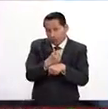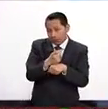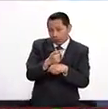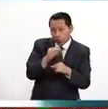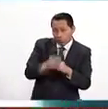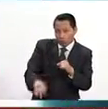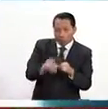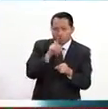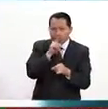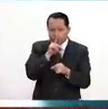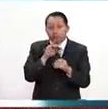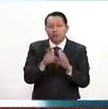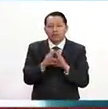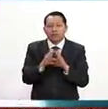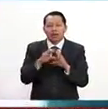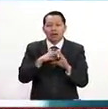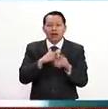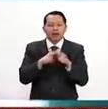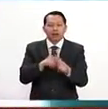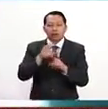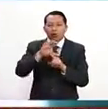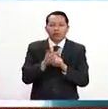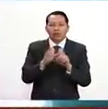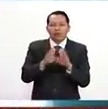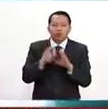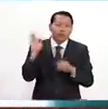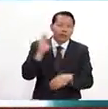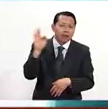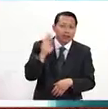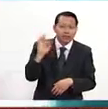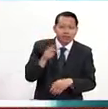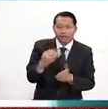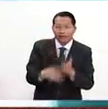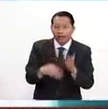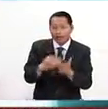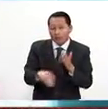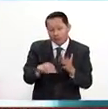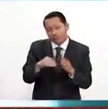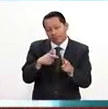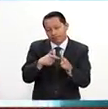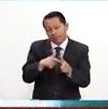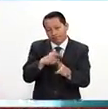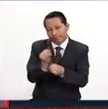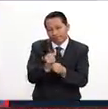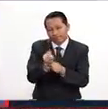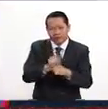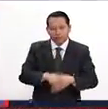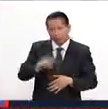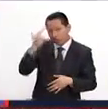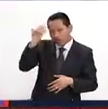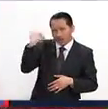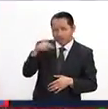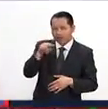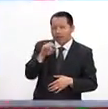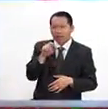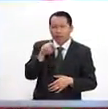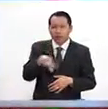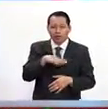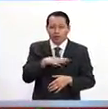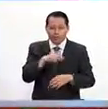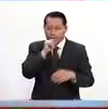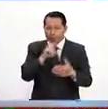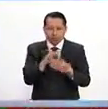previstas audiencias similares por parte del comité, así que probablemente todavía no hemos escuchado la última palabra. Me recuerda el caso de Nixon con el Watergate, en el cual